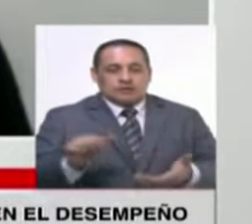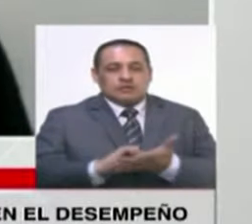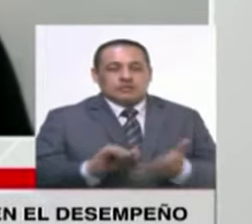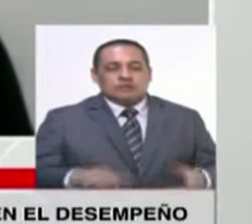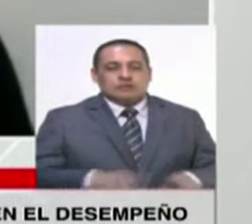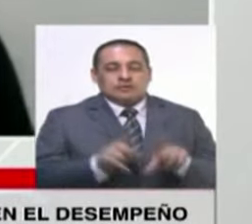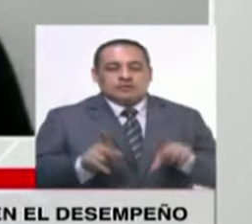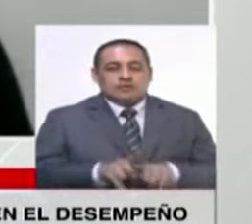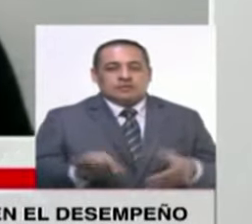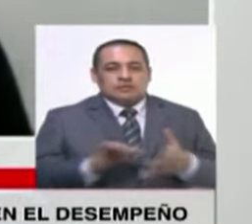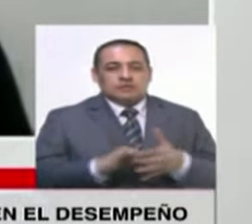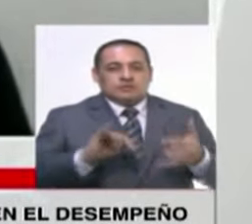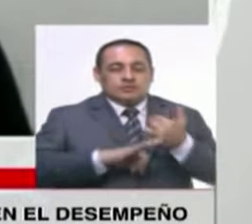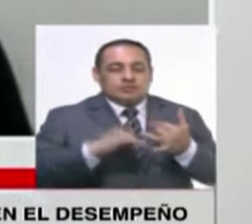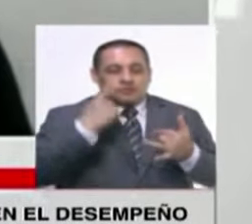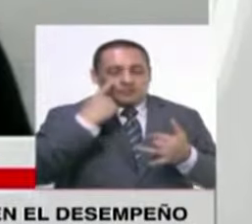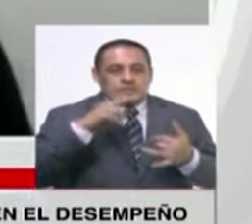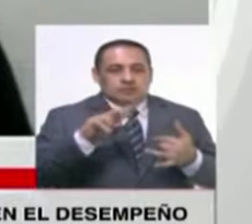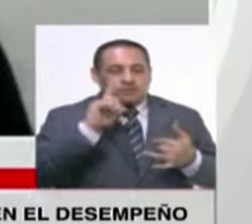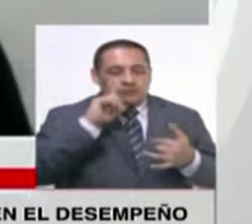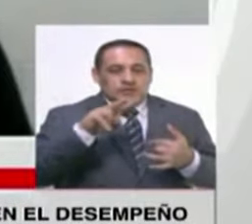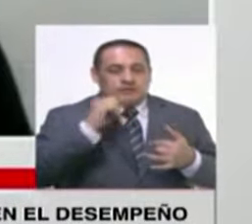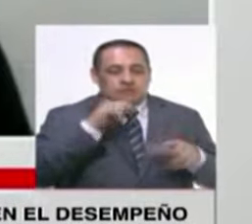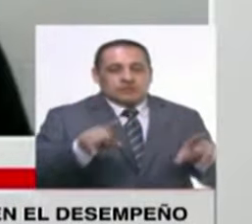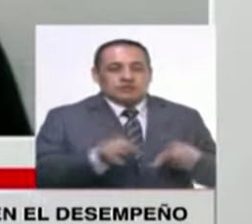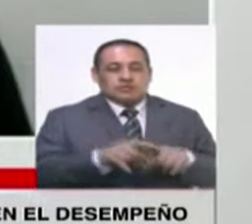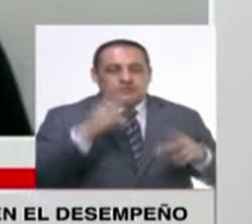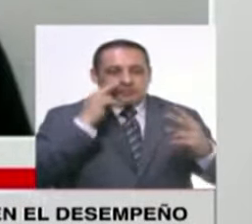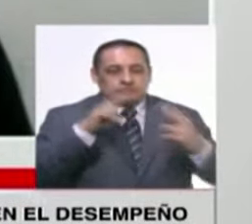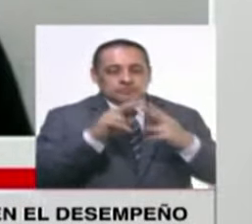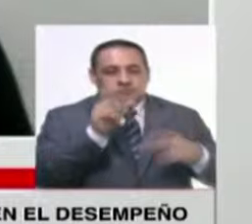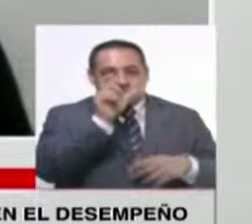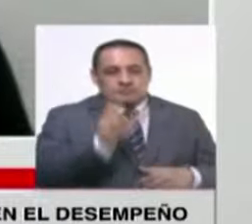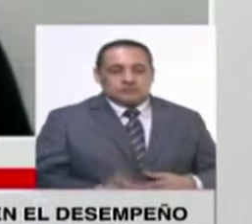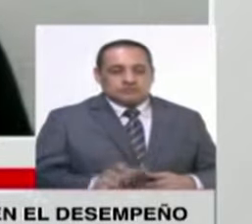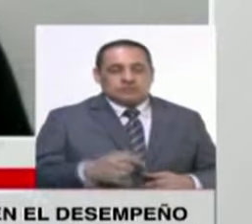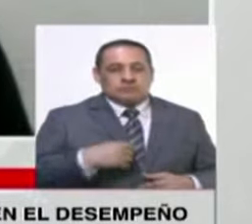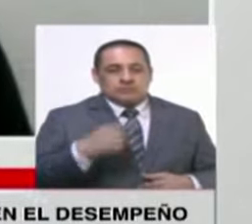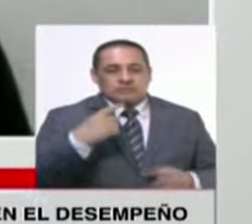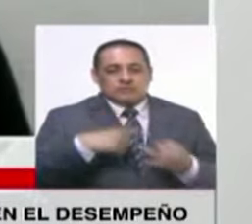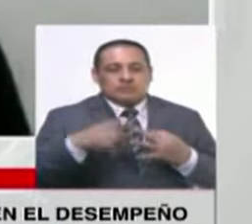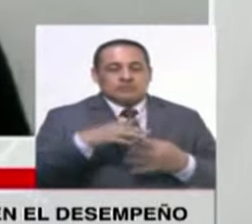través de Silvia Barrera, una persona que yo conozco, me presenta a Vladimir